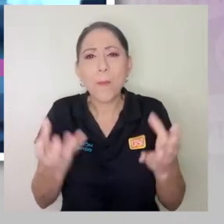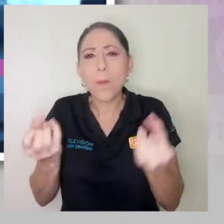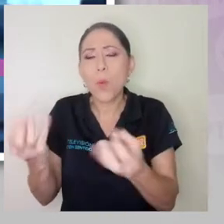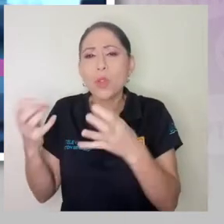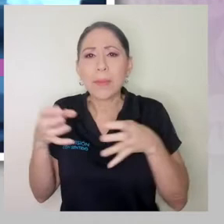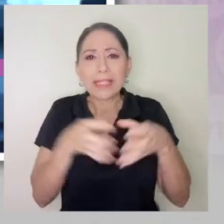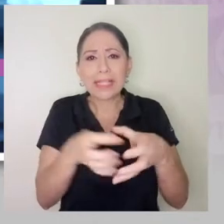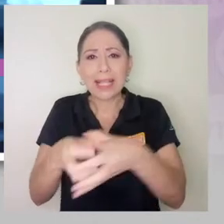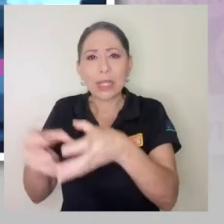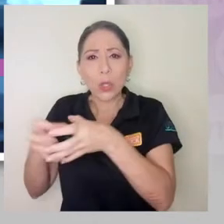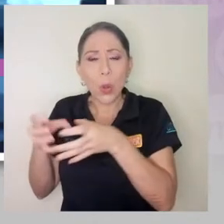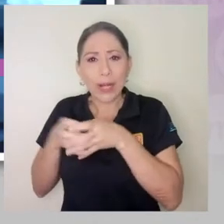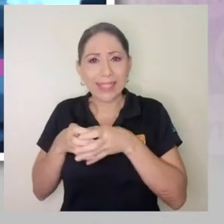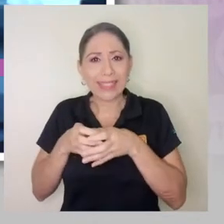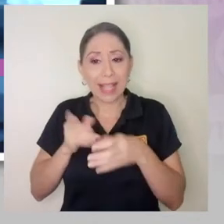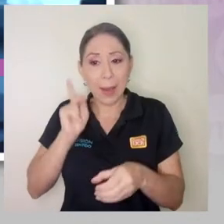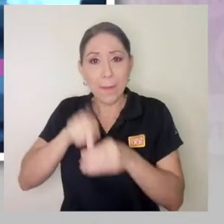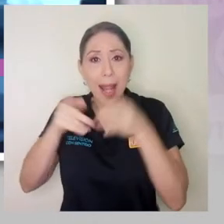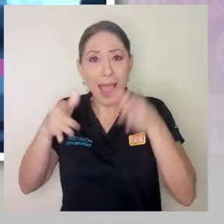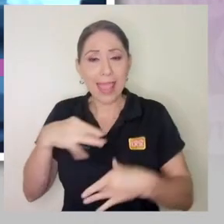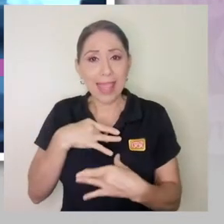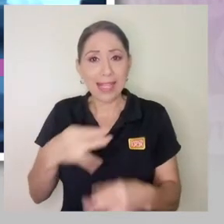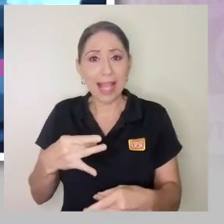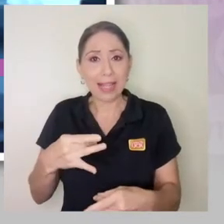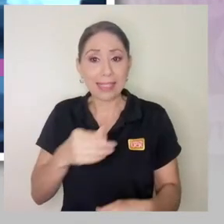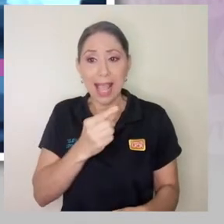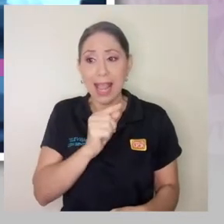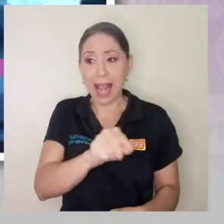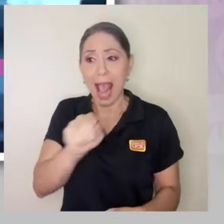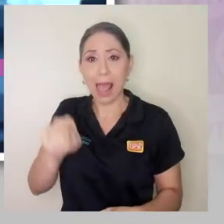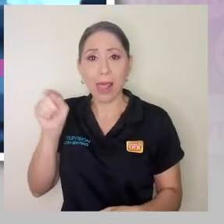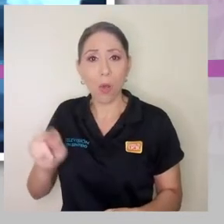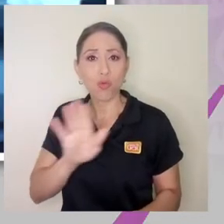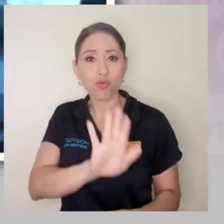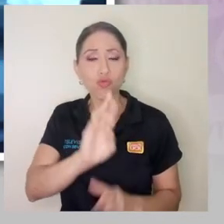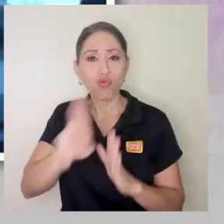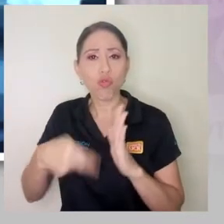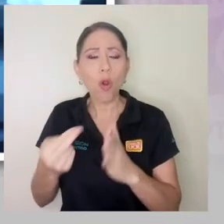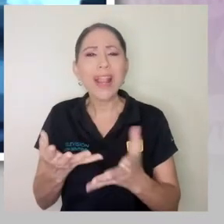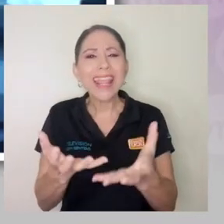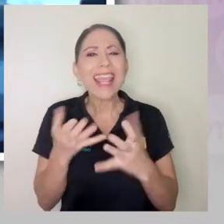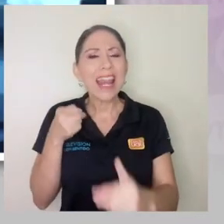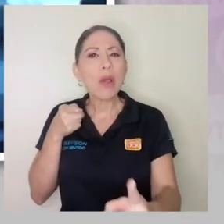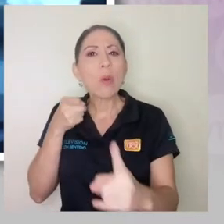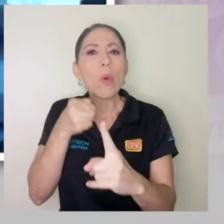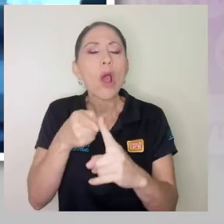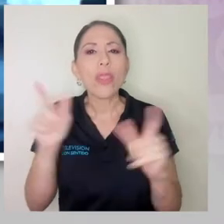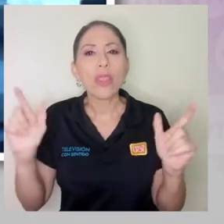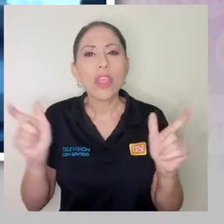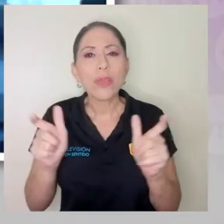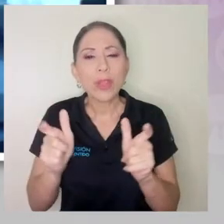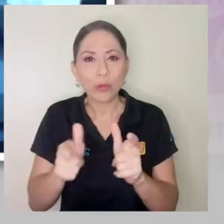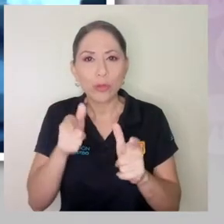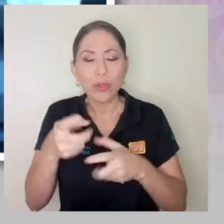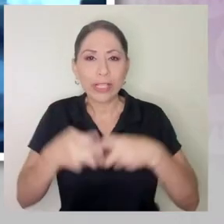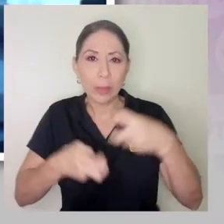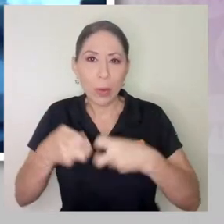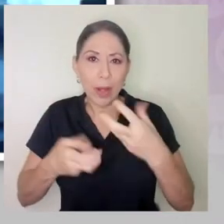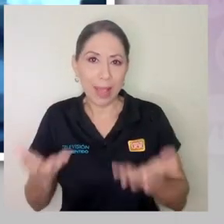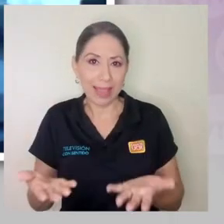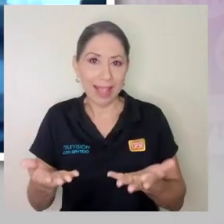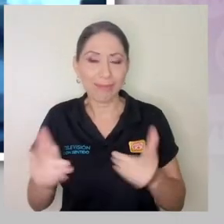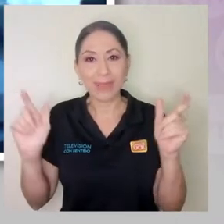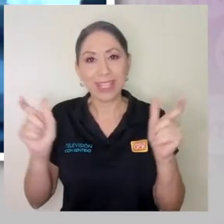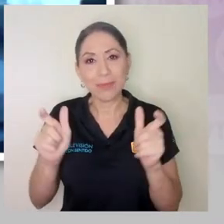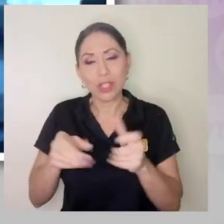y de partes interesadas que desde el rol que cada uno tiene busca cómo actuar en función de la disminución de esta